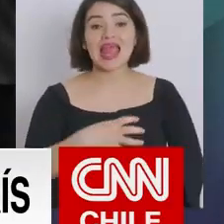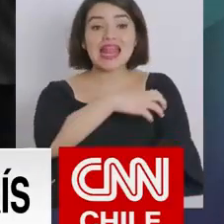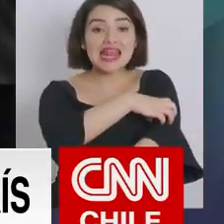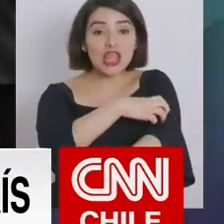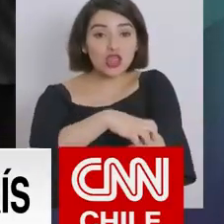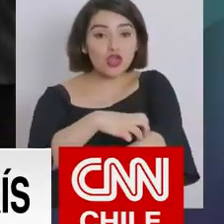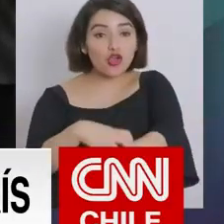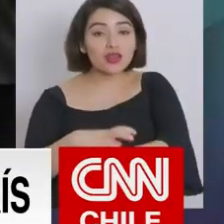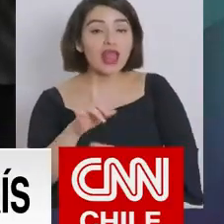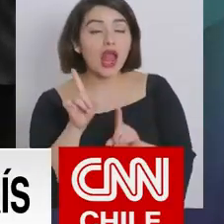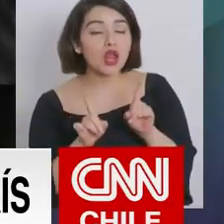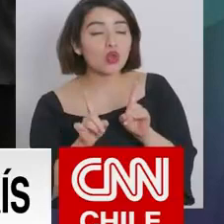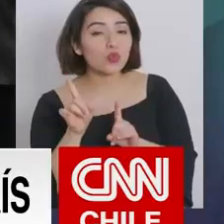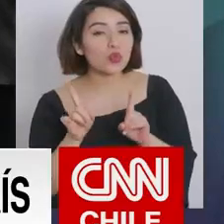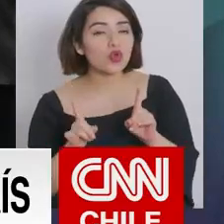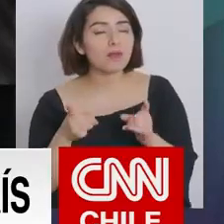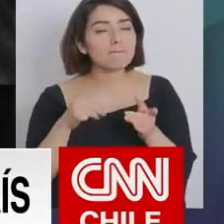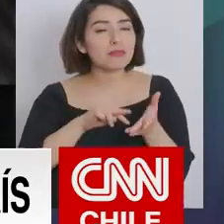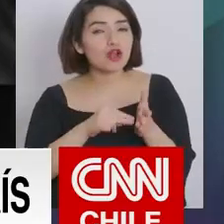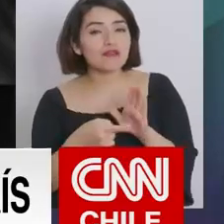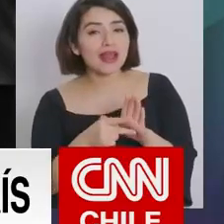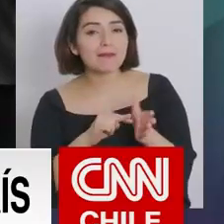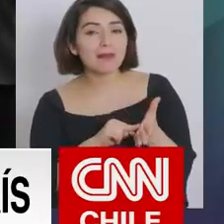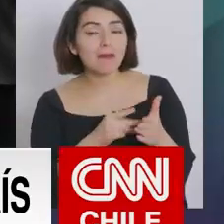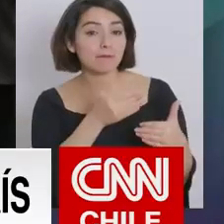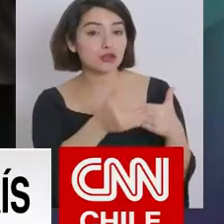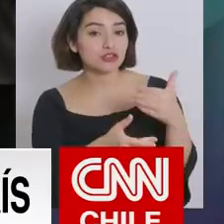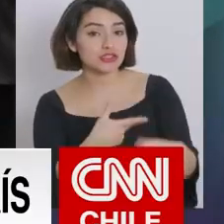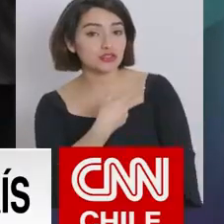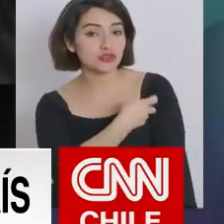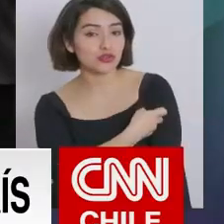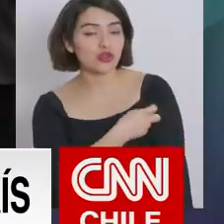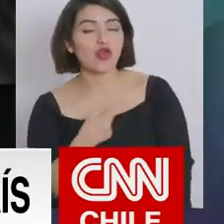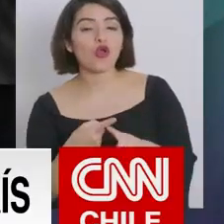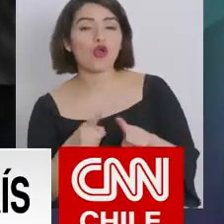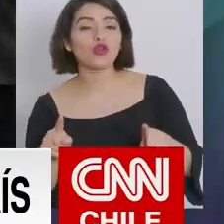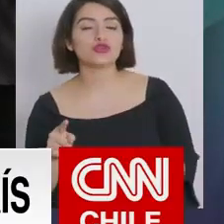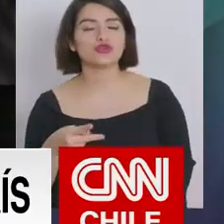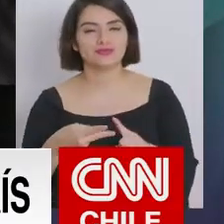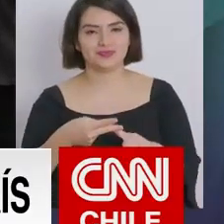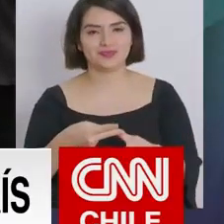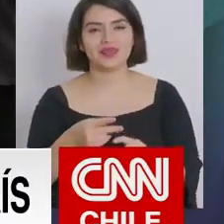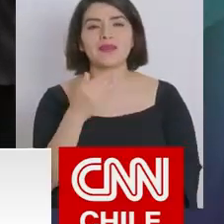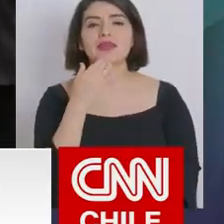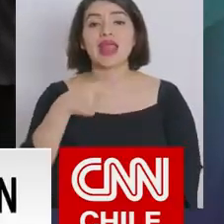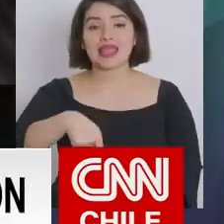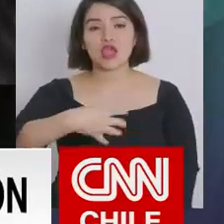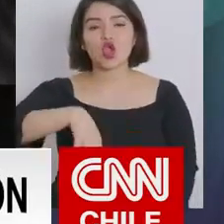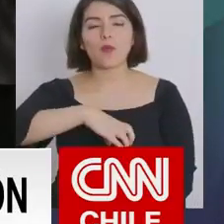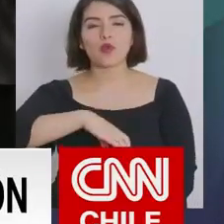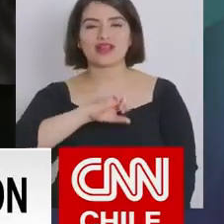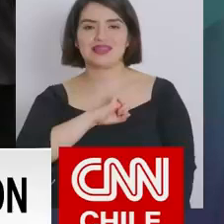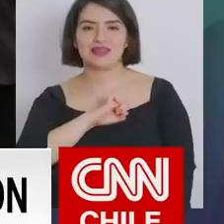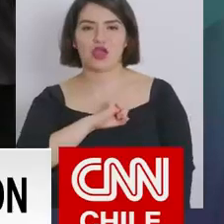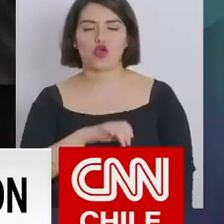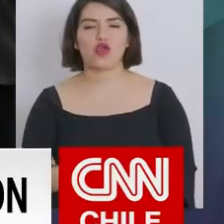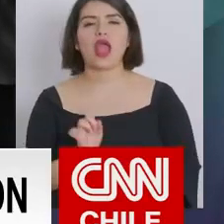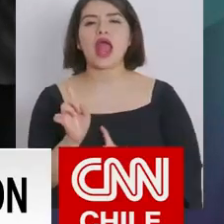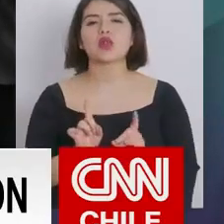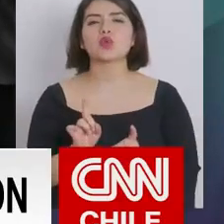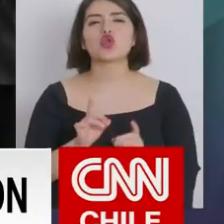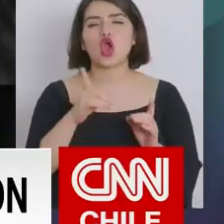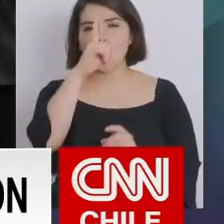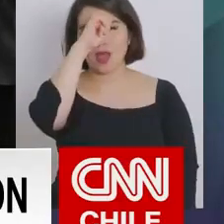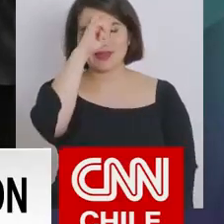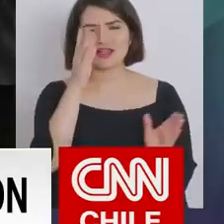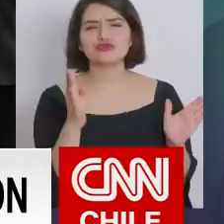haya presentado alguna complicación con respecto al proceso. Y lo segundo, particularmente acá de la comuna de Santiago, por ejemplo, hay algunos SESFAM que